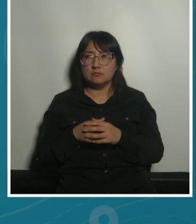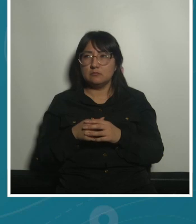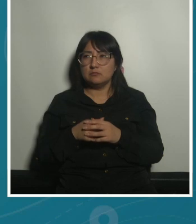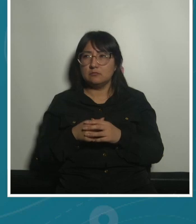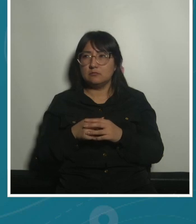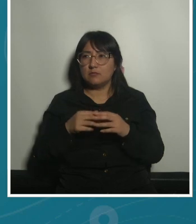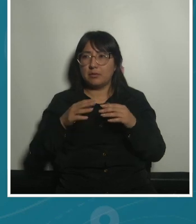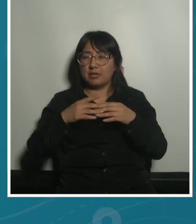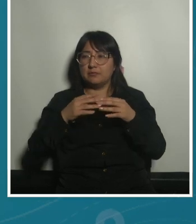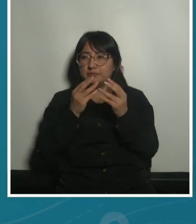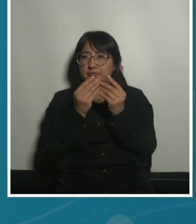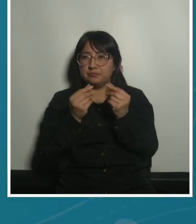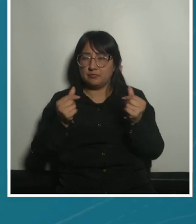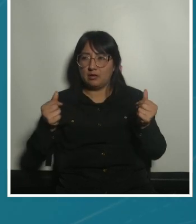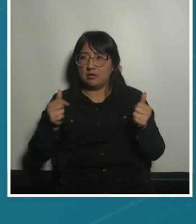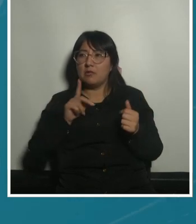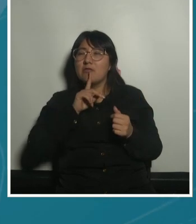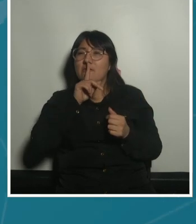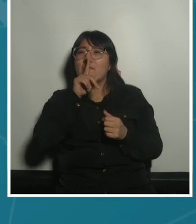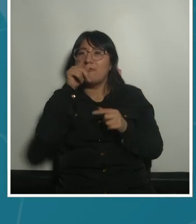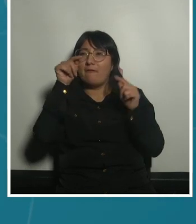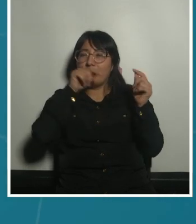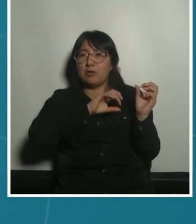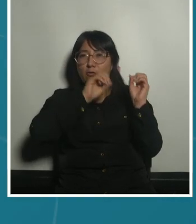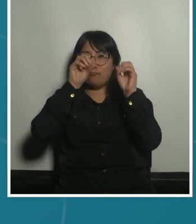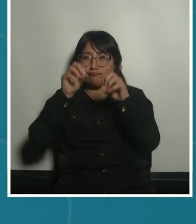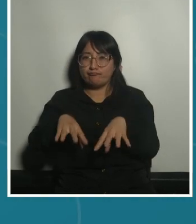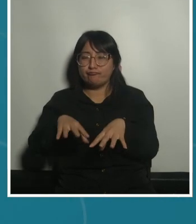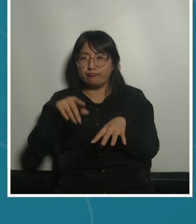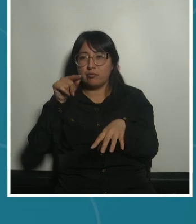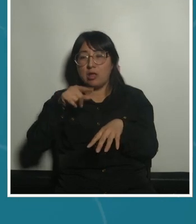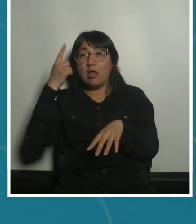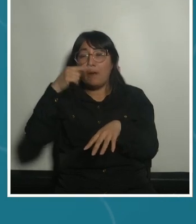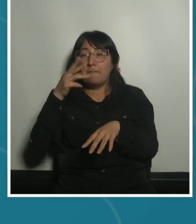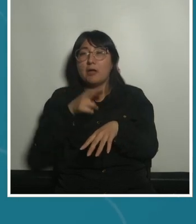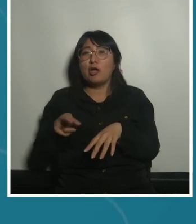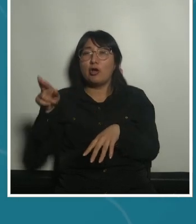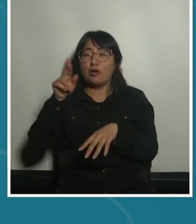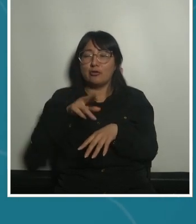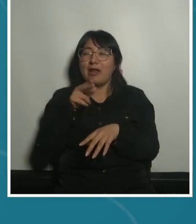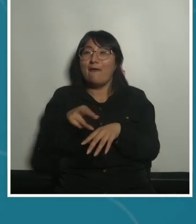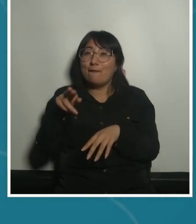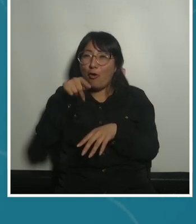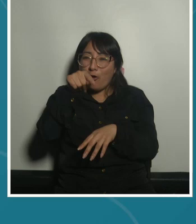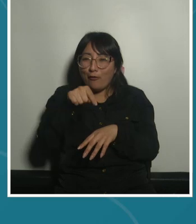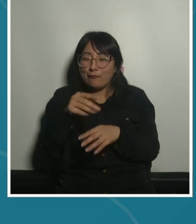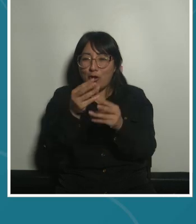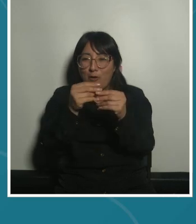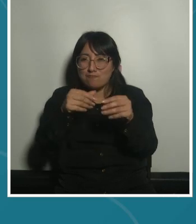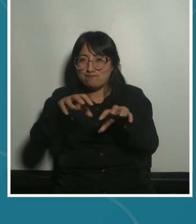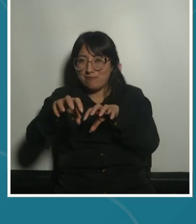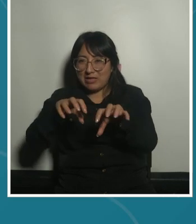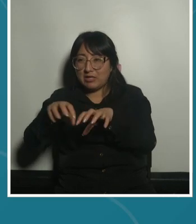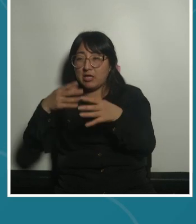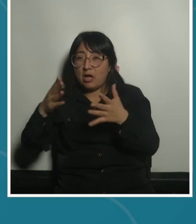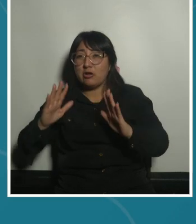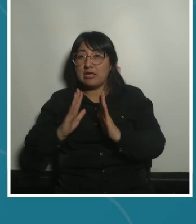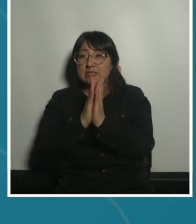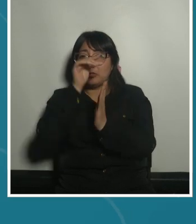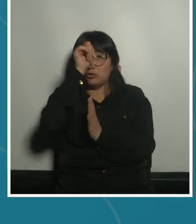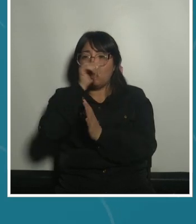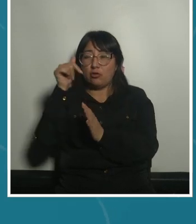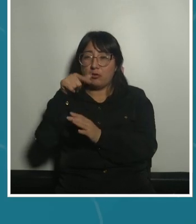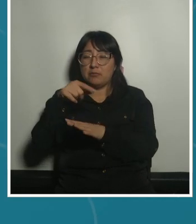playas, pero nuevamente ha ido prevaleciendo este tipo de materiales, y también ahora Santo Domingo, una de las comunas